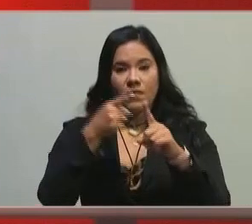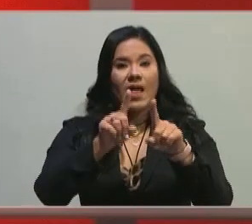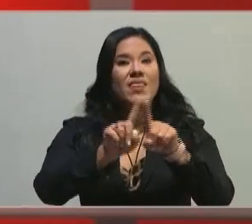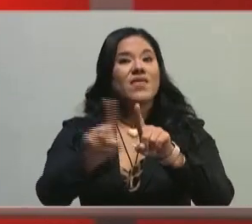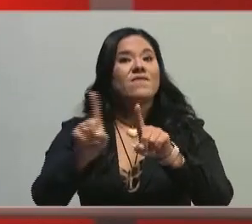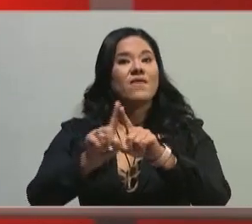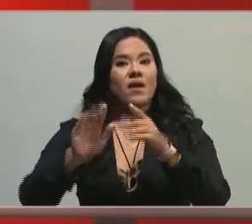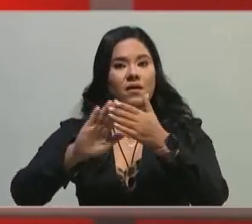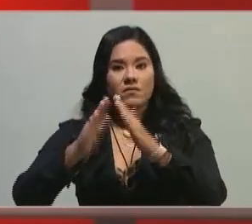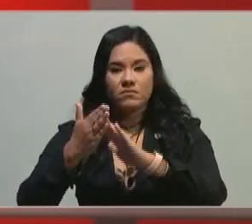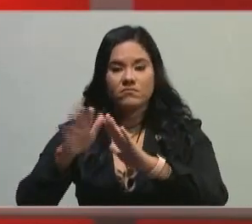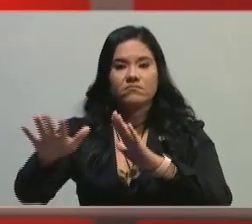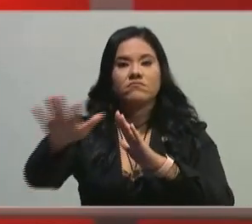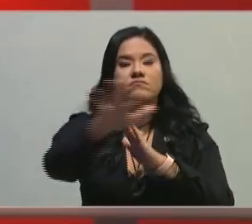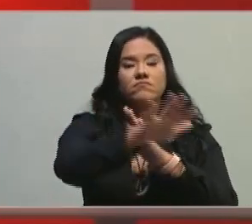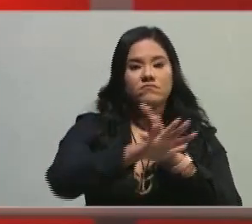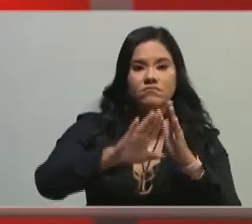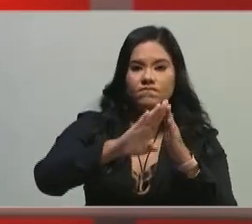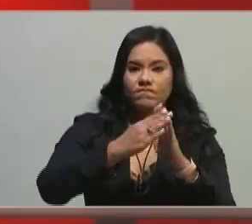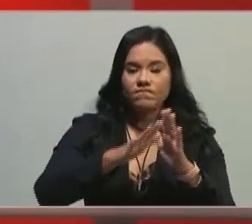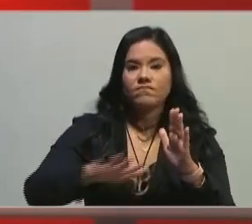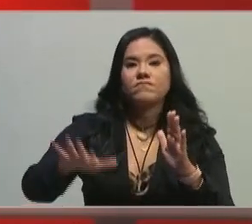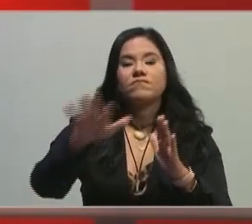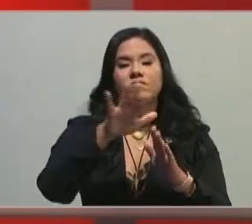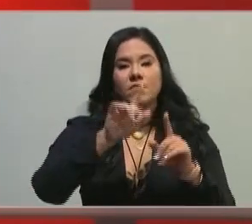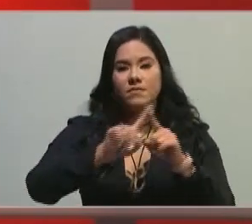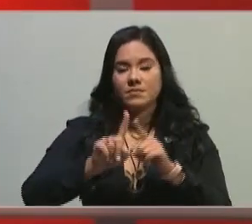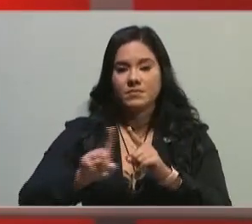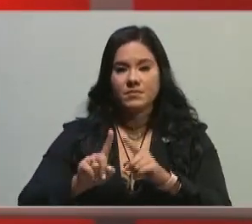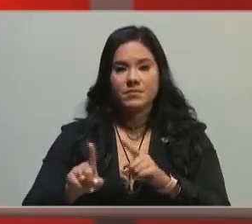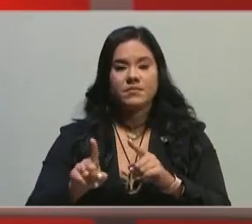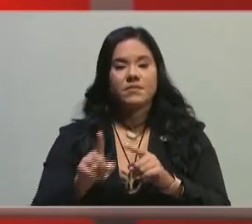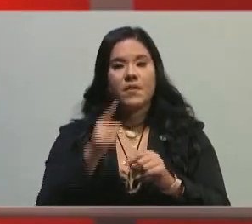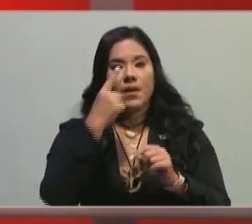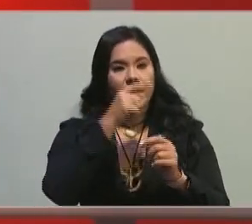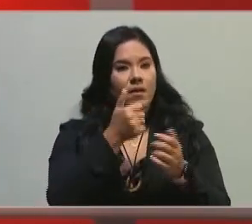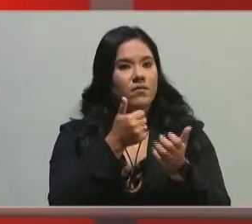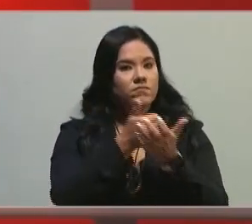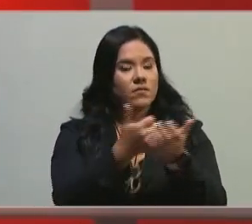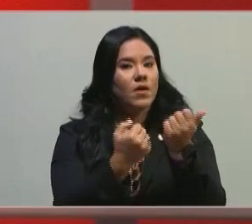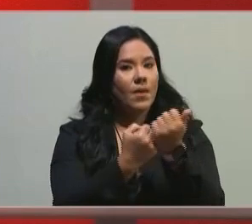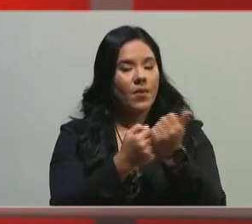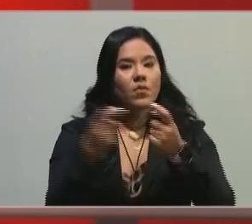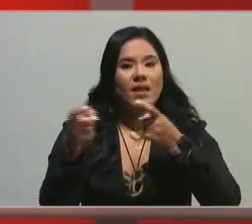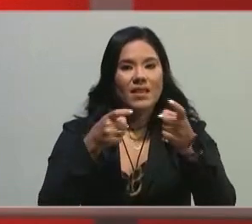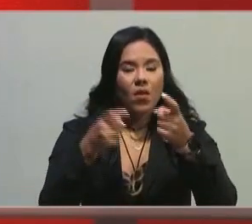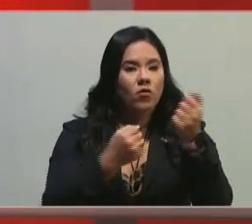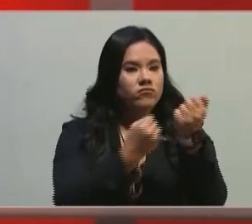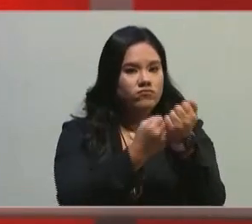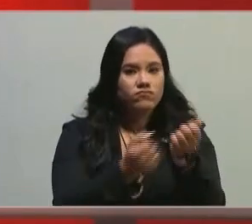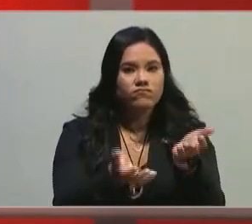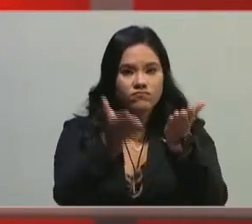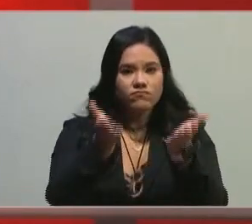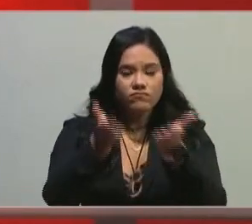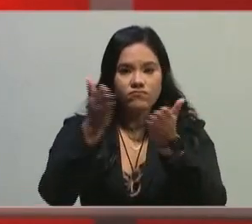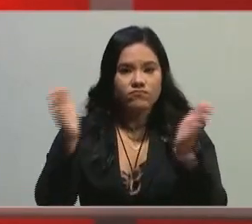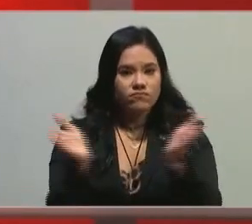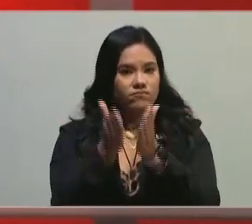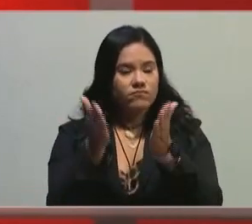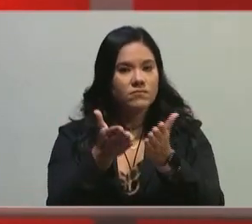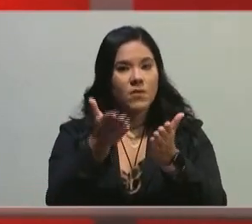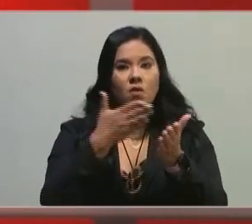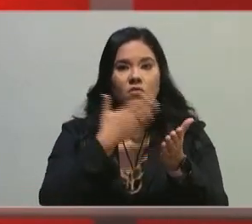barrios que una una forma de emprender nuevas nuevos negocios emprender mujeres que no tenían